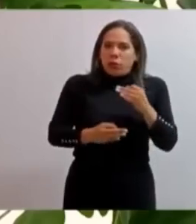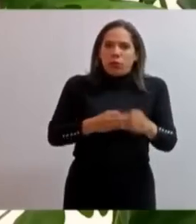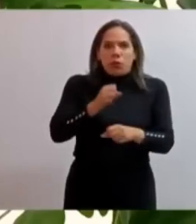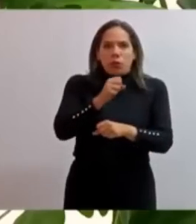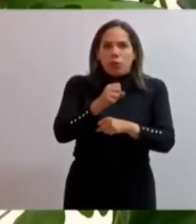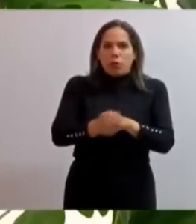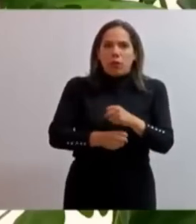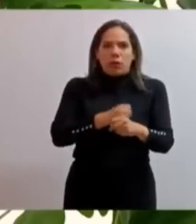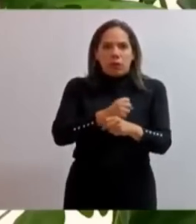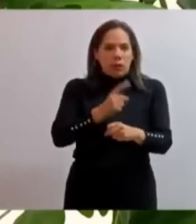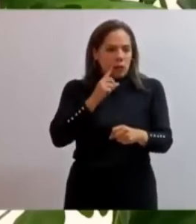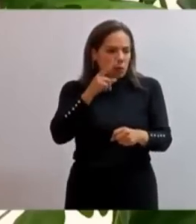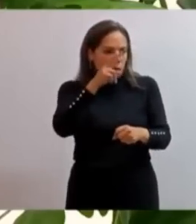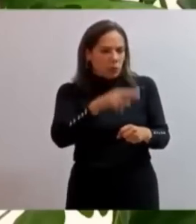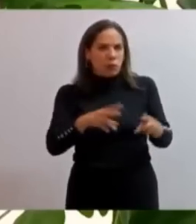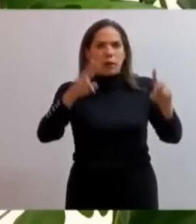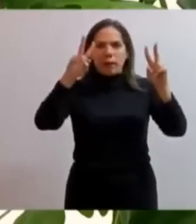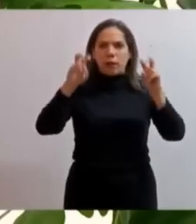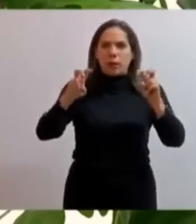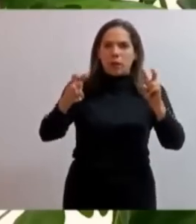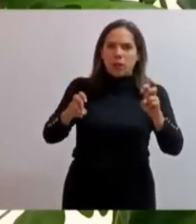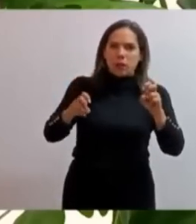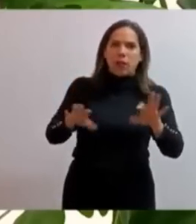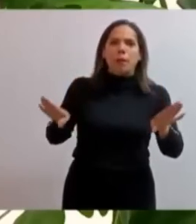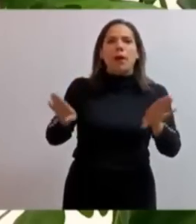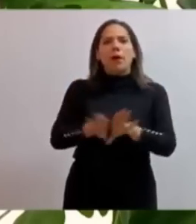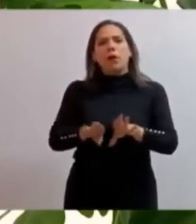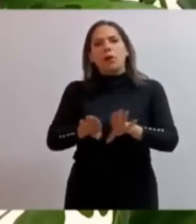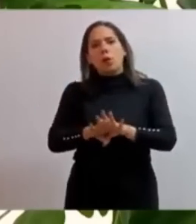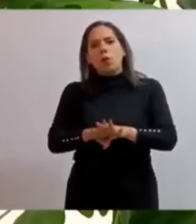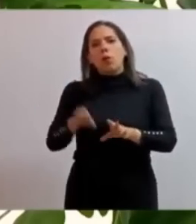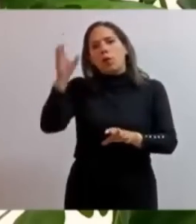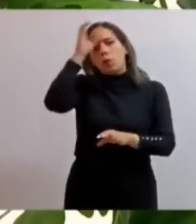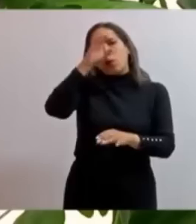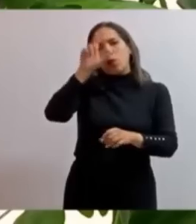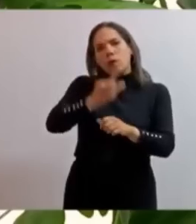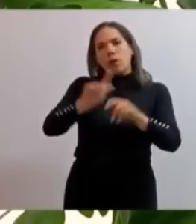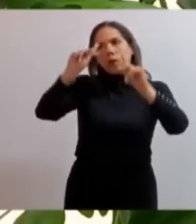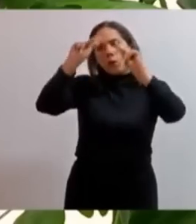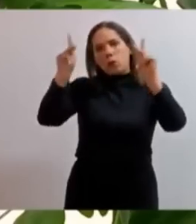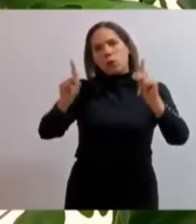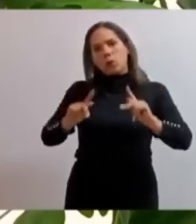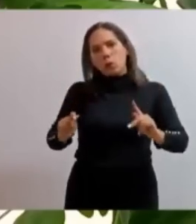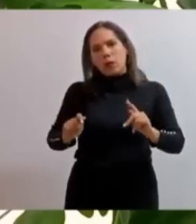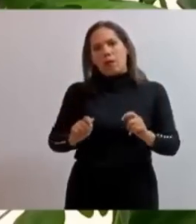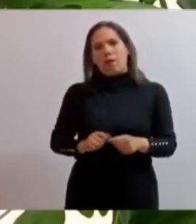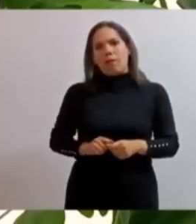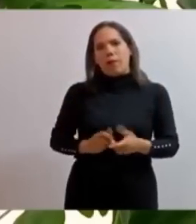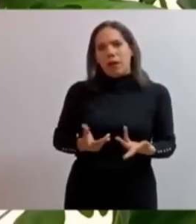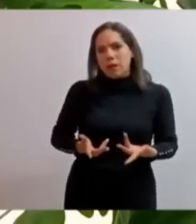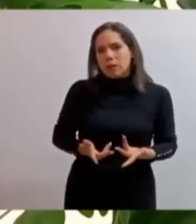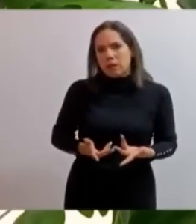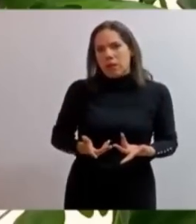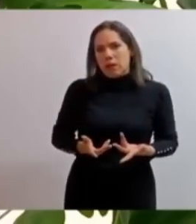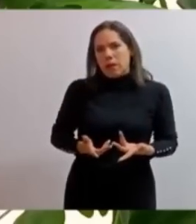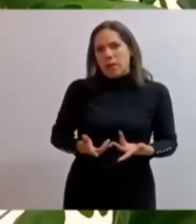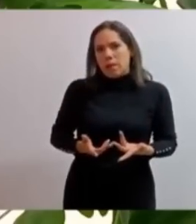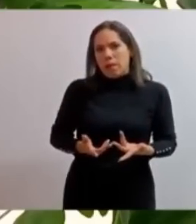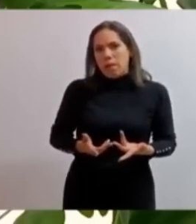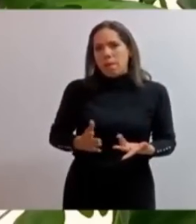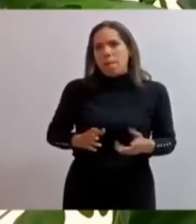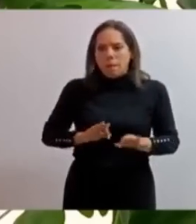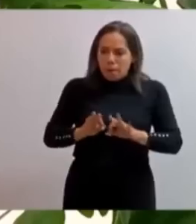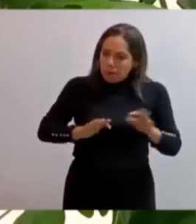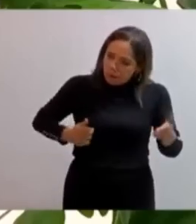tomar como eje el tema de cómo trabajar una cultura de paz, cómo responder a condiciones